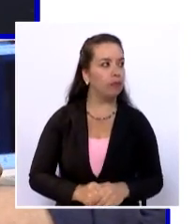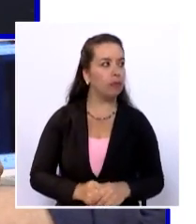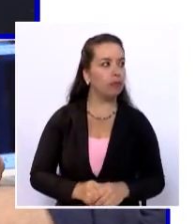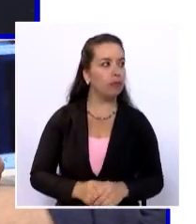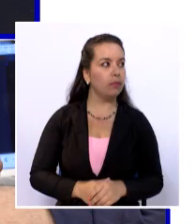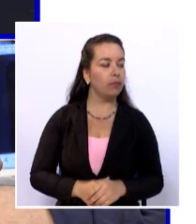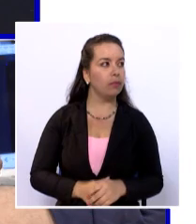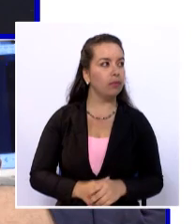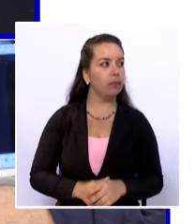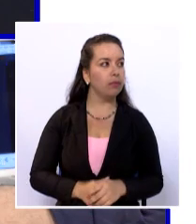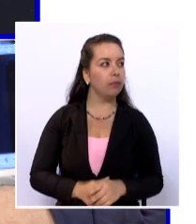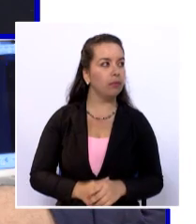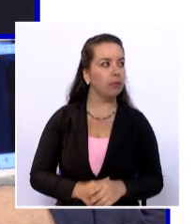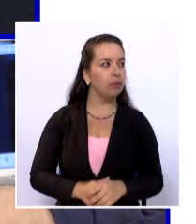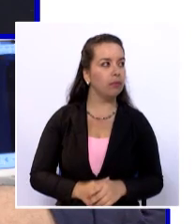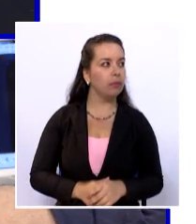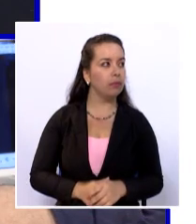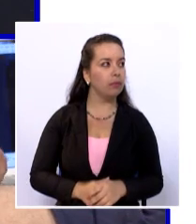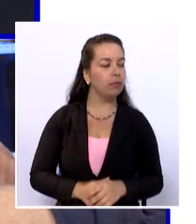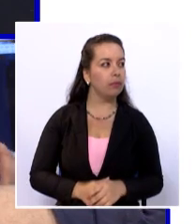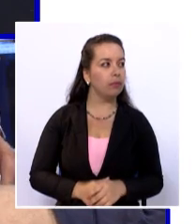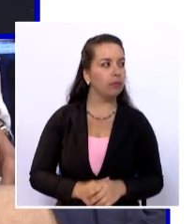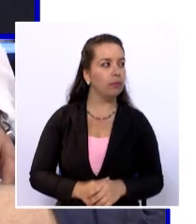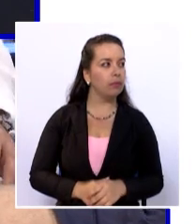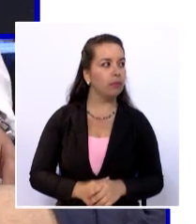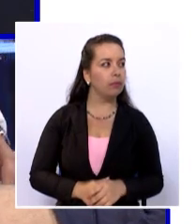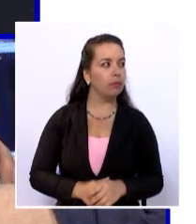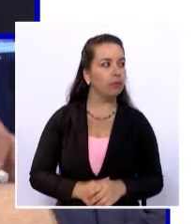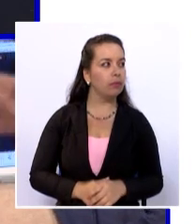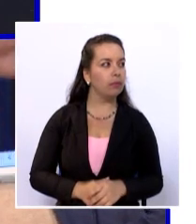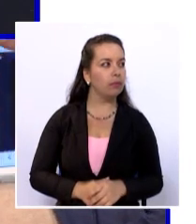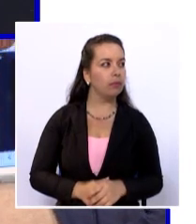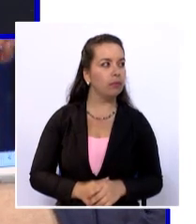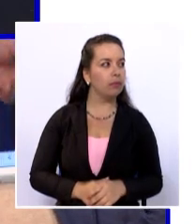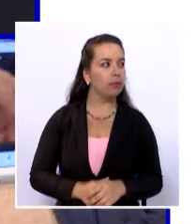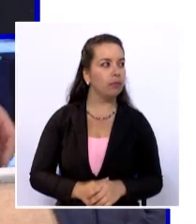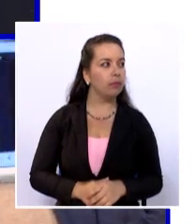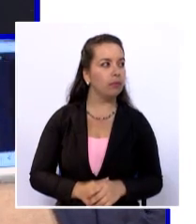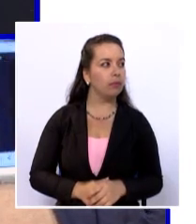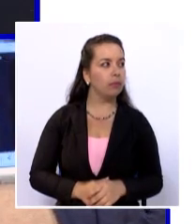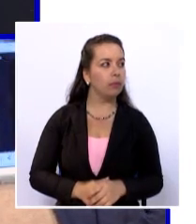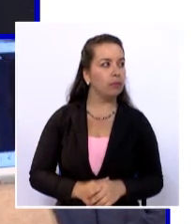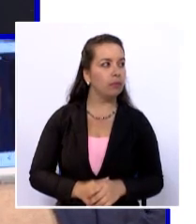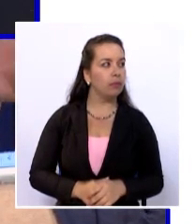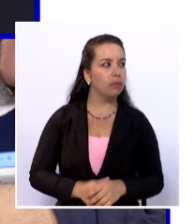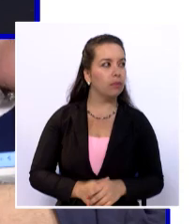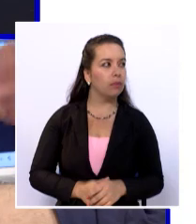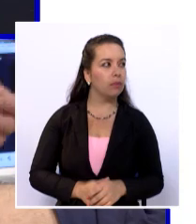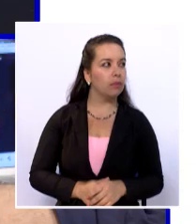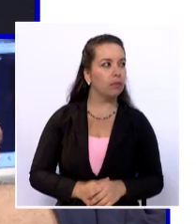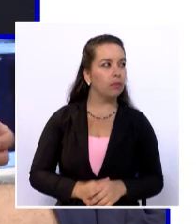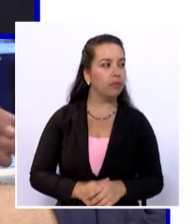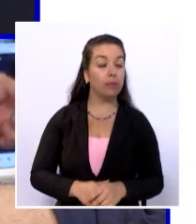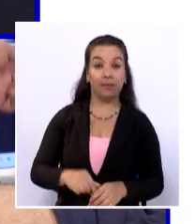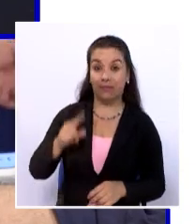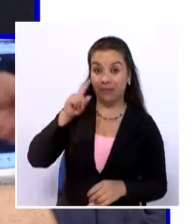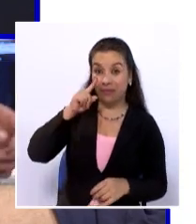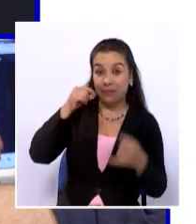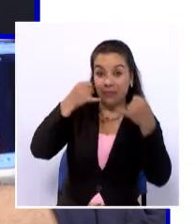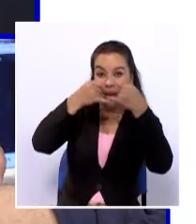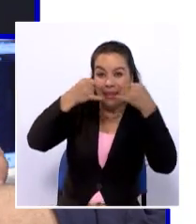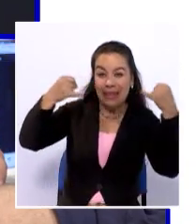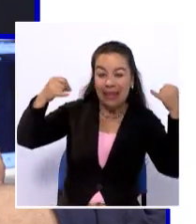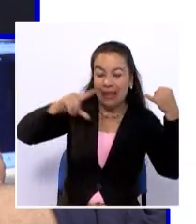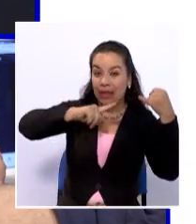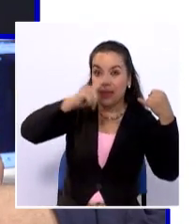seguimos bajando aquí podemos ver el hueso la rótula lo que es o blanquito que tú me estás viendo